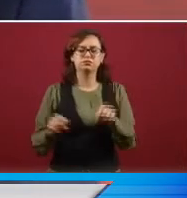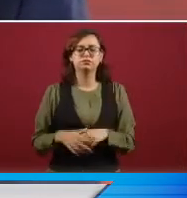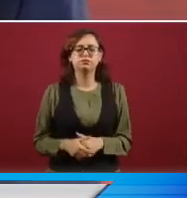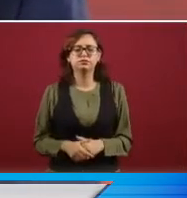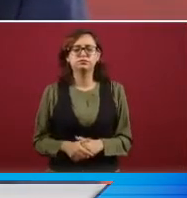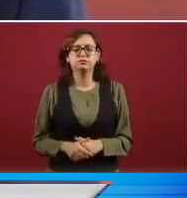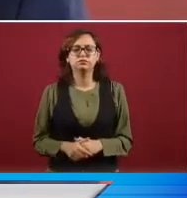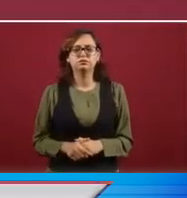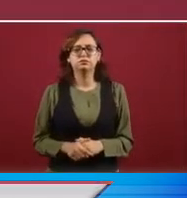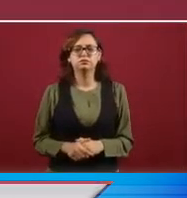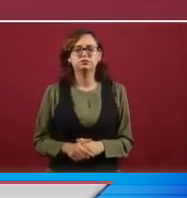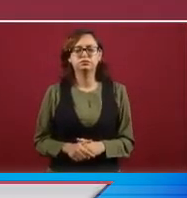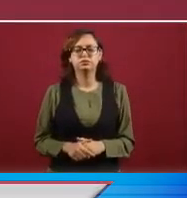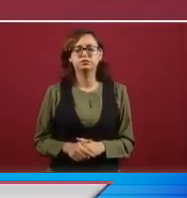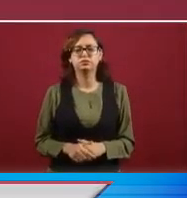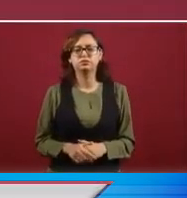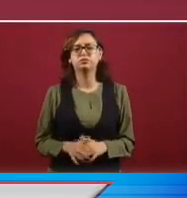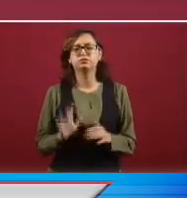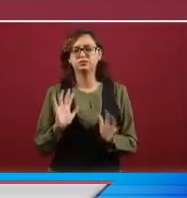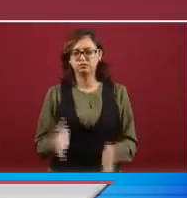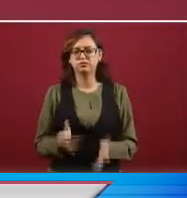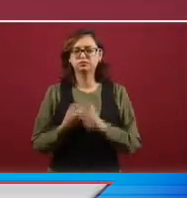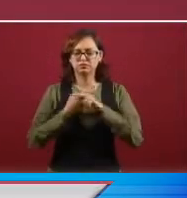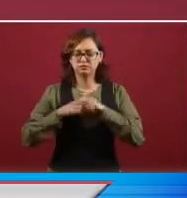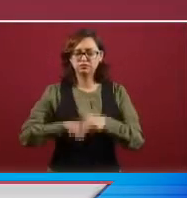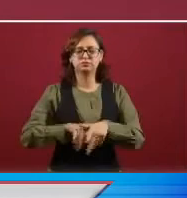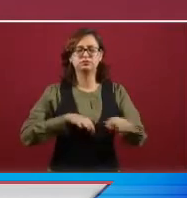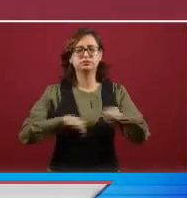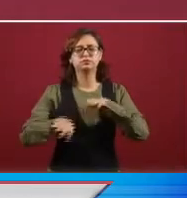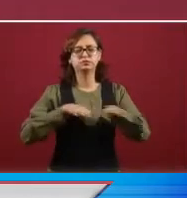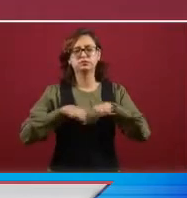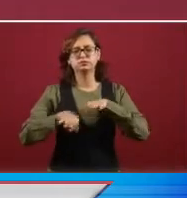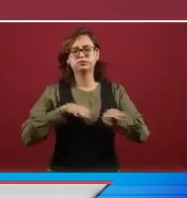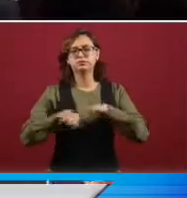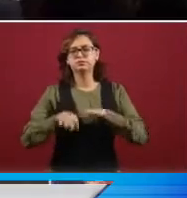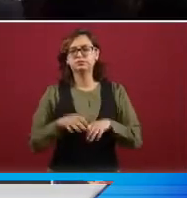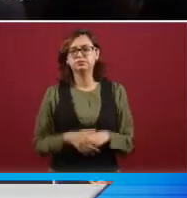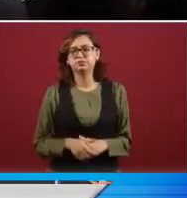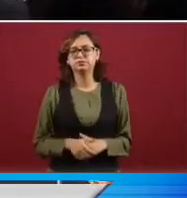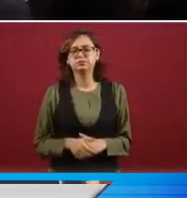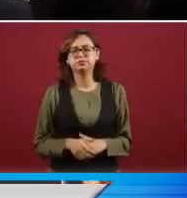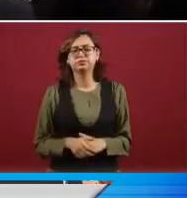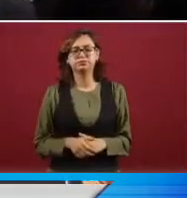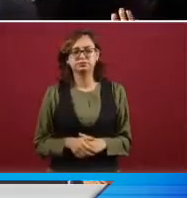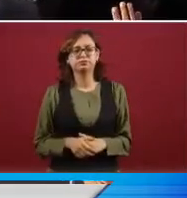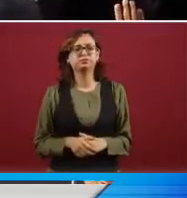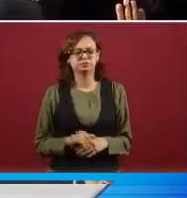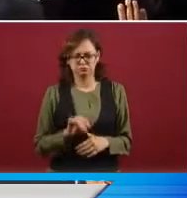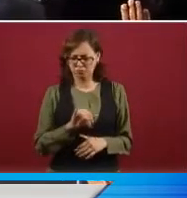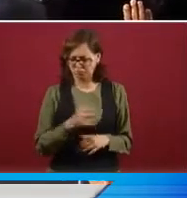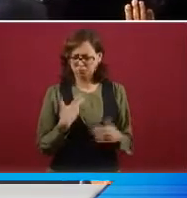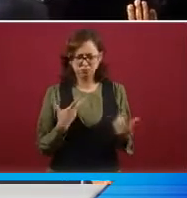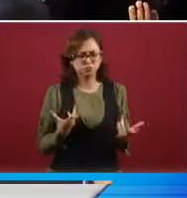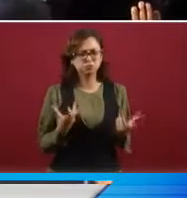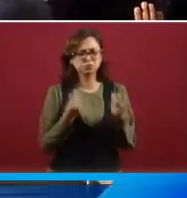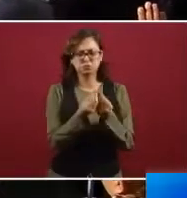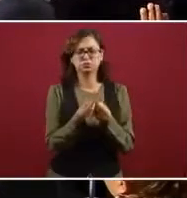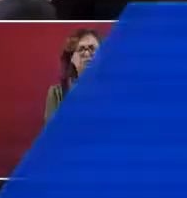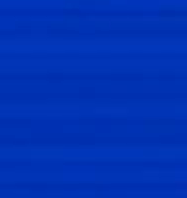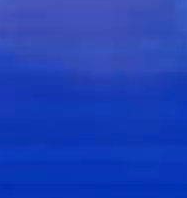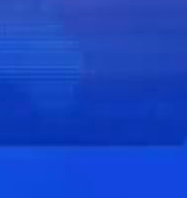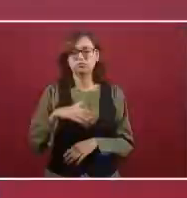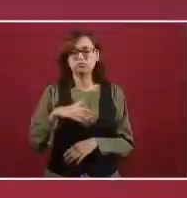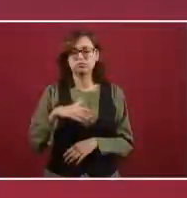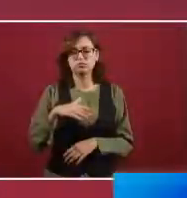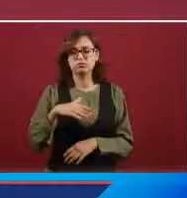creación de infraestructura. Uno de los proyectos más importantes es interconectar a México a Internet, sobre todo en las áreas rurales del país.